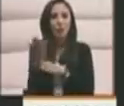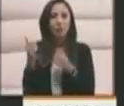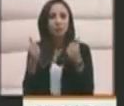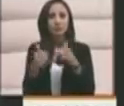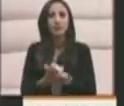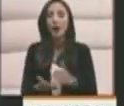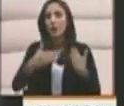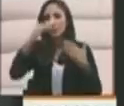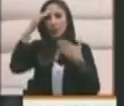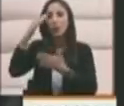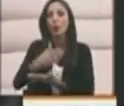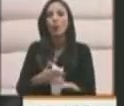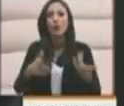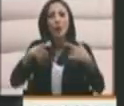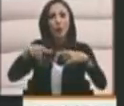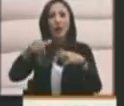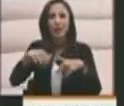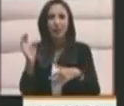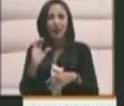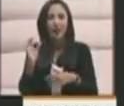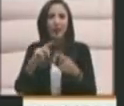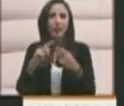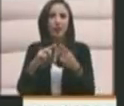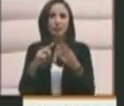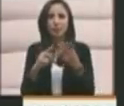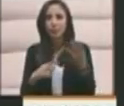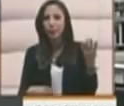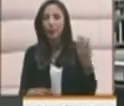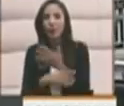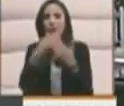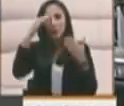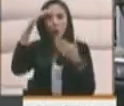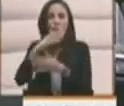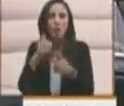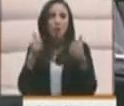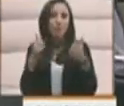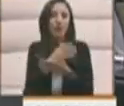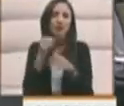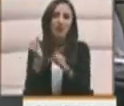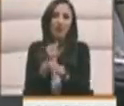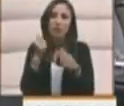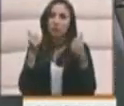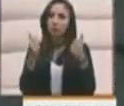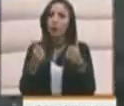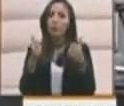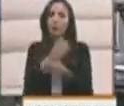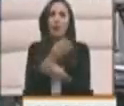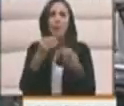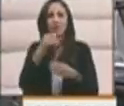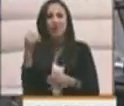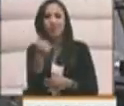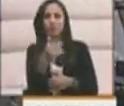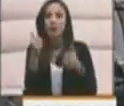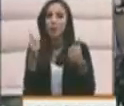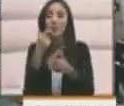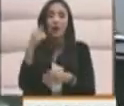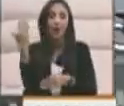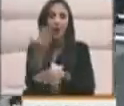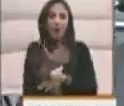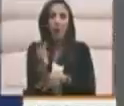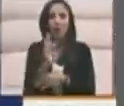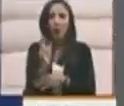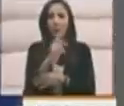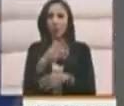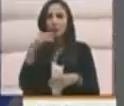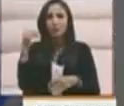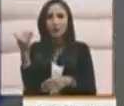saludan desde Los Chaguaramos. Saludos, Pérez Pirela, siga con su trabajo, usted con su denuncia, el Poder Popular está activo con usted,